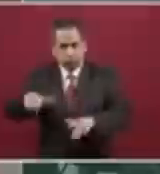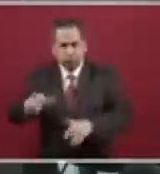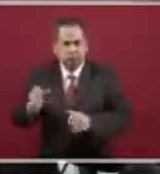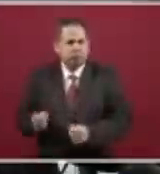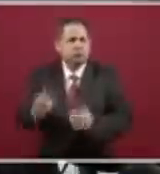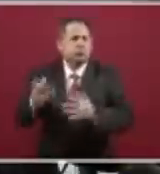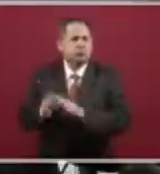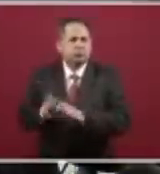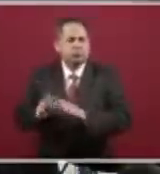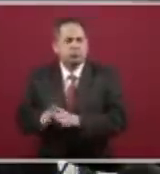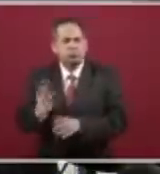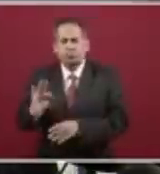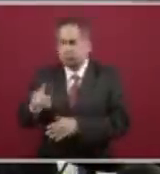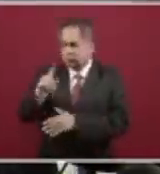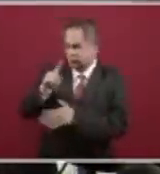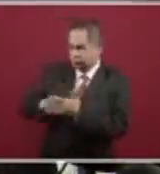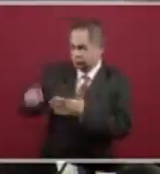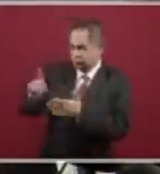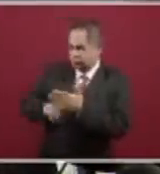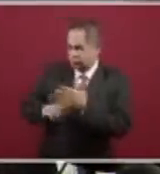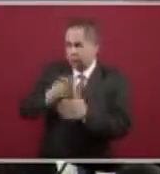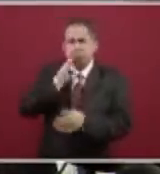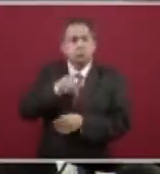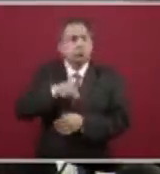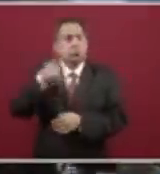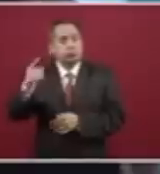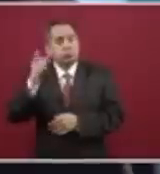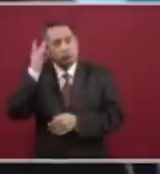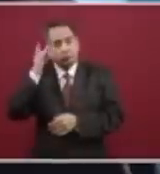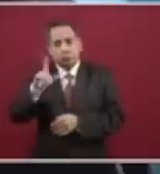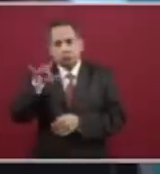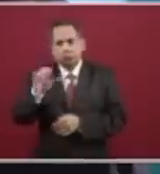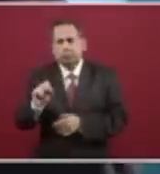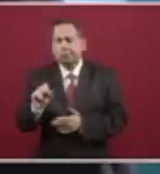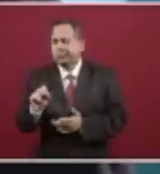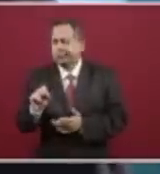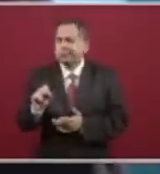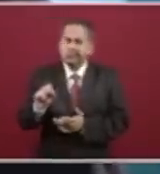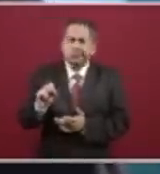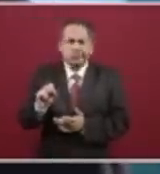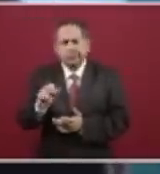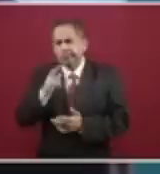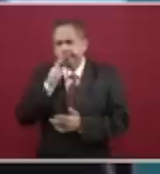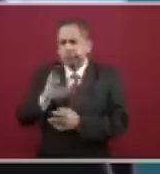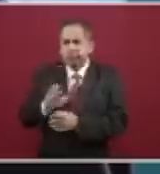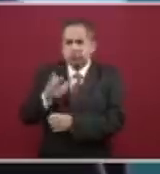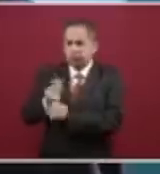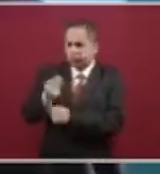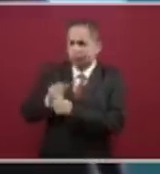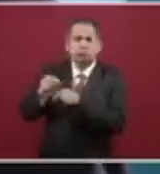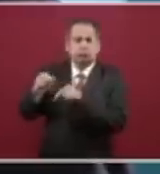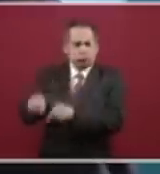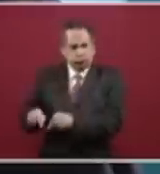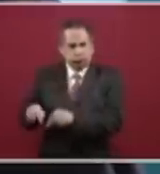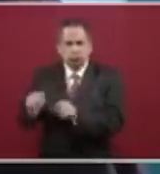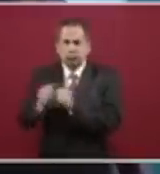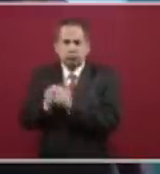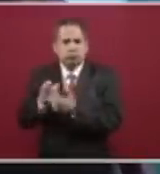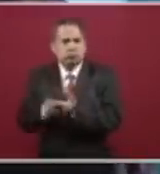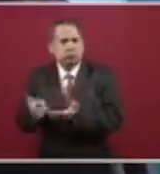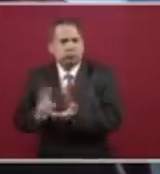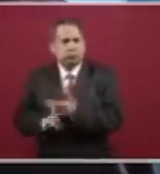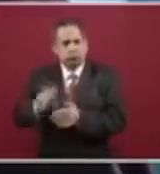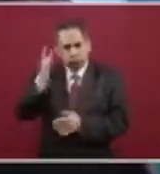inutilizar el aeropuerto de santa lucia estimando las construcciones dedicadas a la aviación en santa lucia